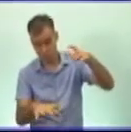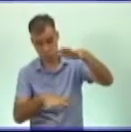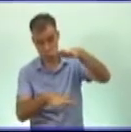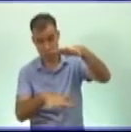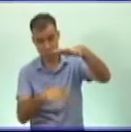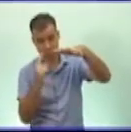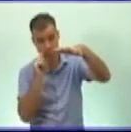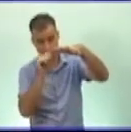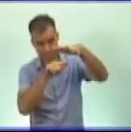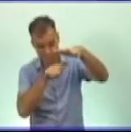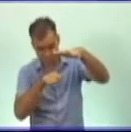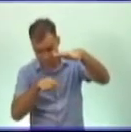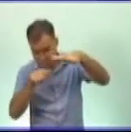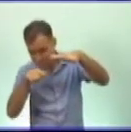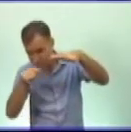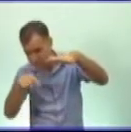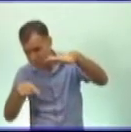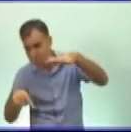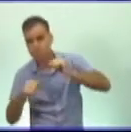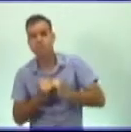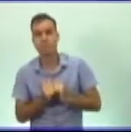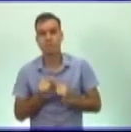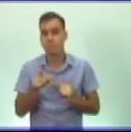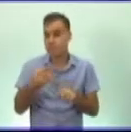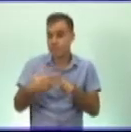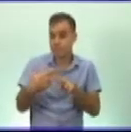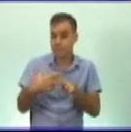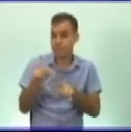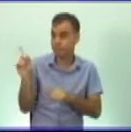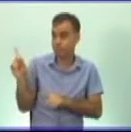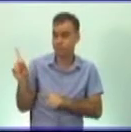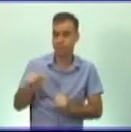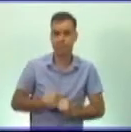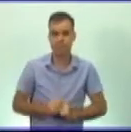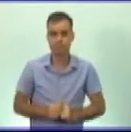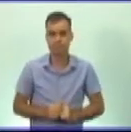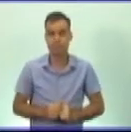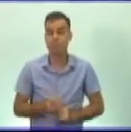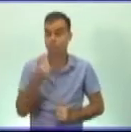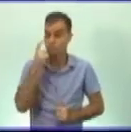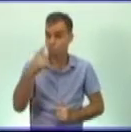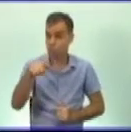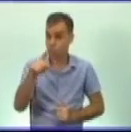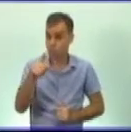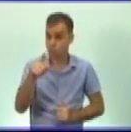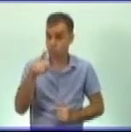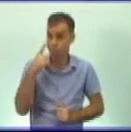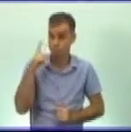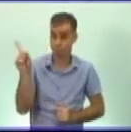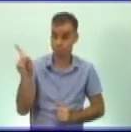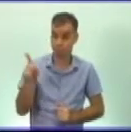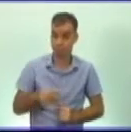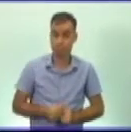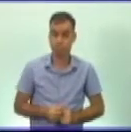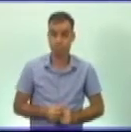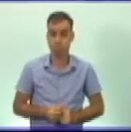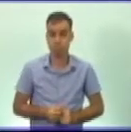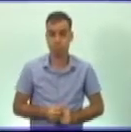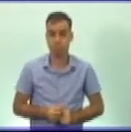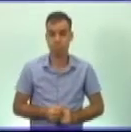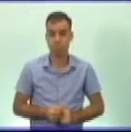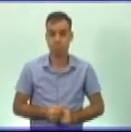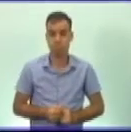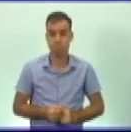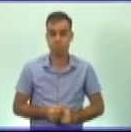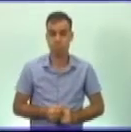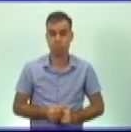segmentos, recuerden que se llaman generatrices. Muy importante saber dónde se encuentran las